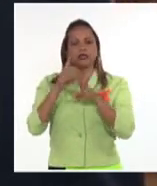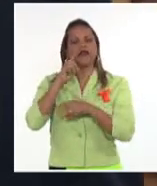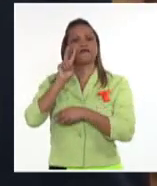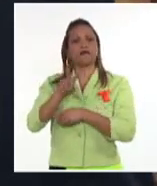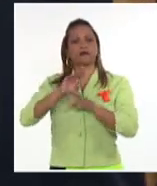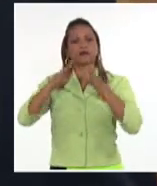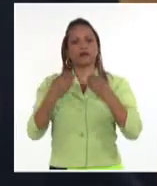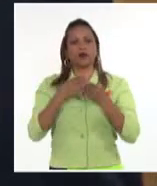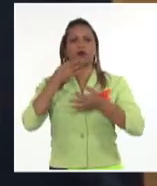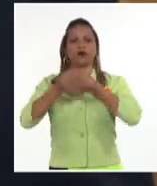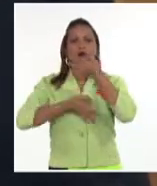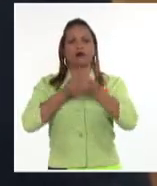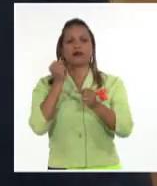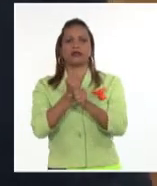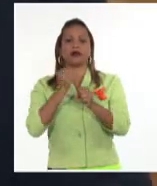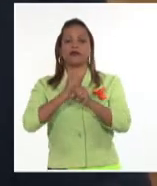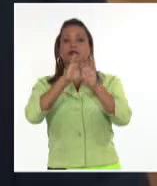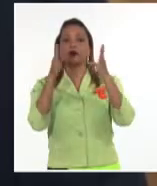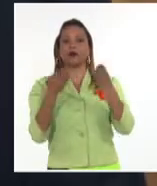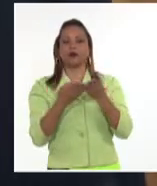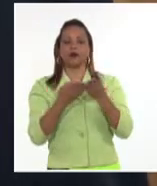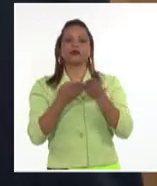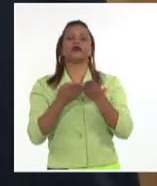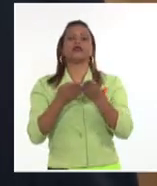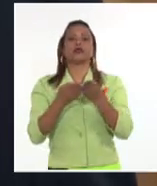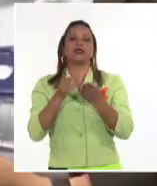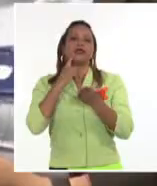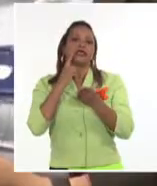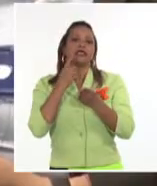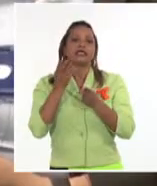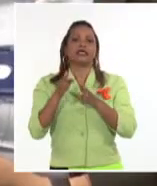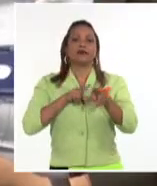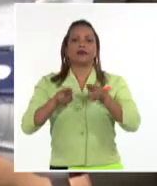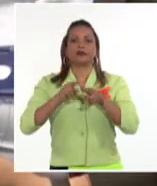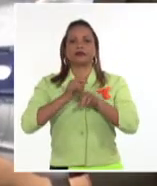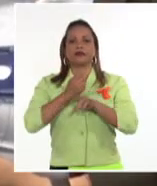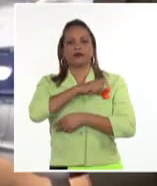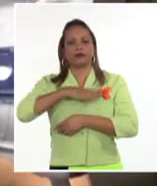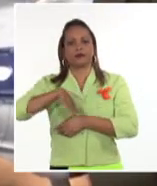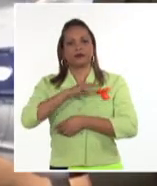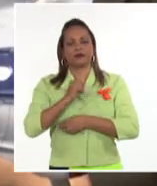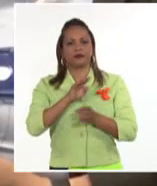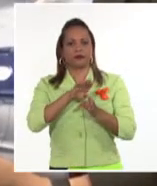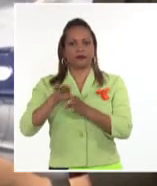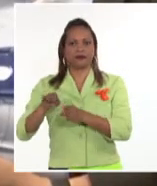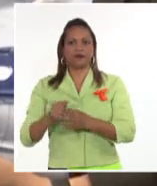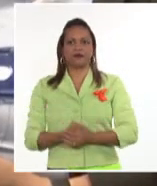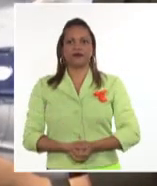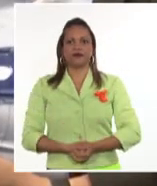lo que se está trabajando en el mundo con respecto a la administración pública. Manolo Rodríguez Salas, Canal Cubano de Noticias.